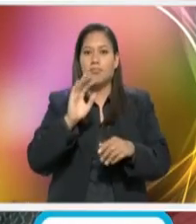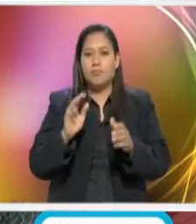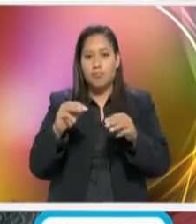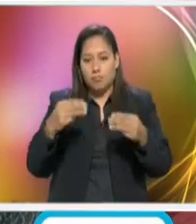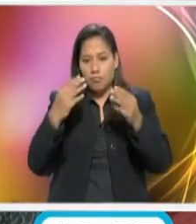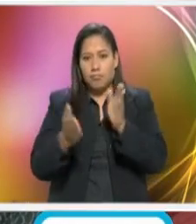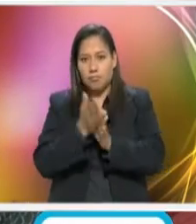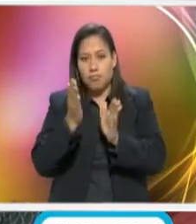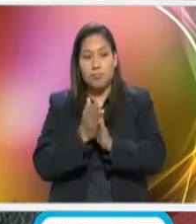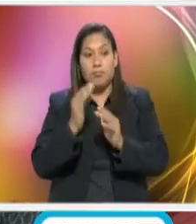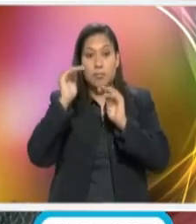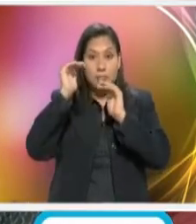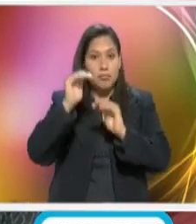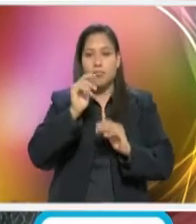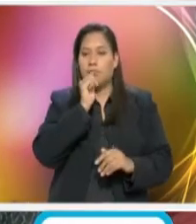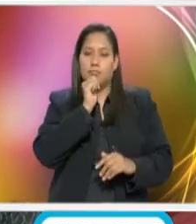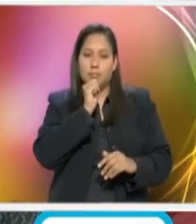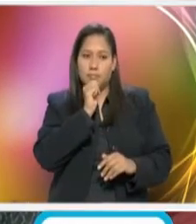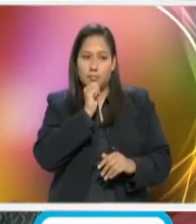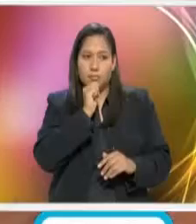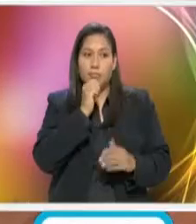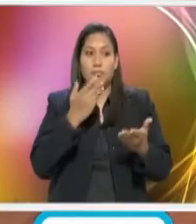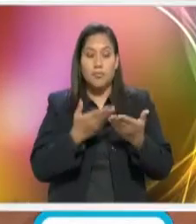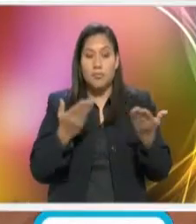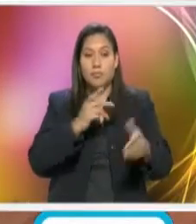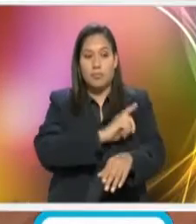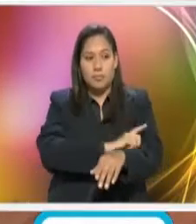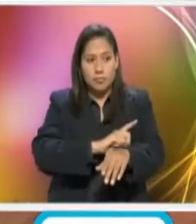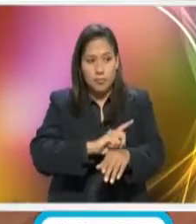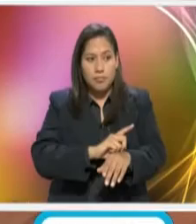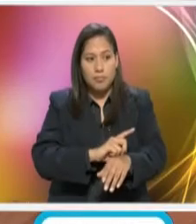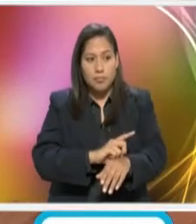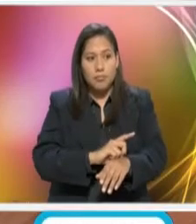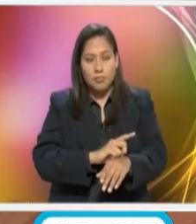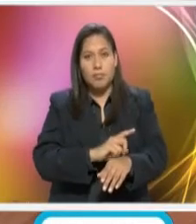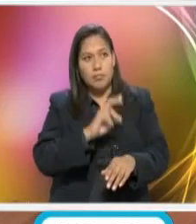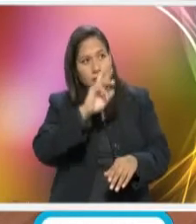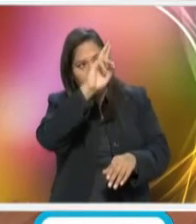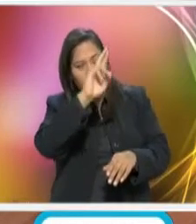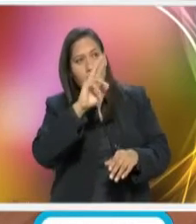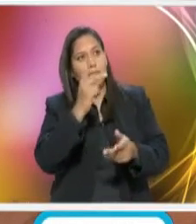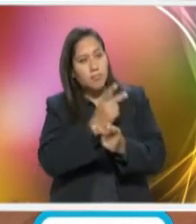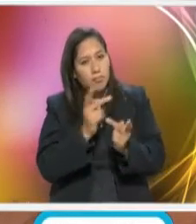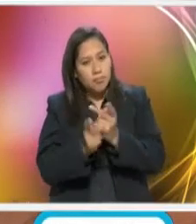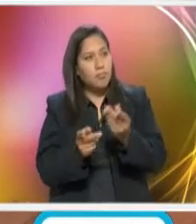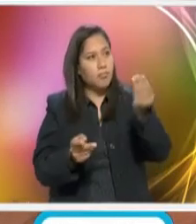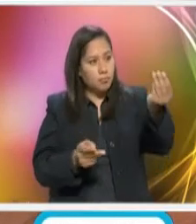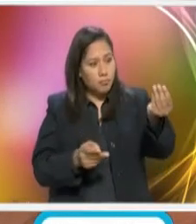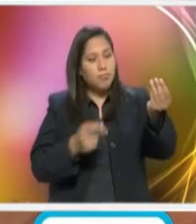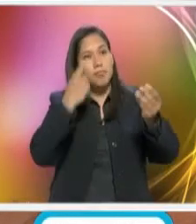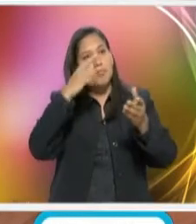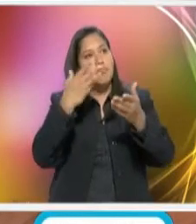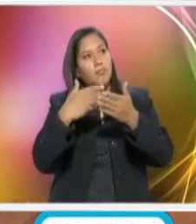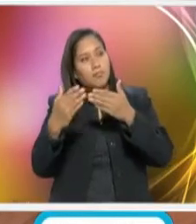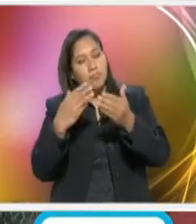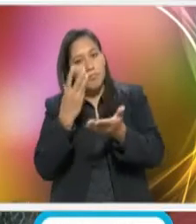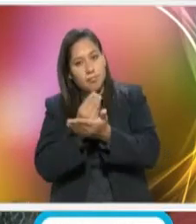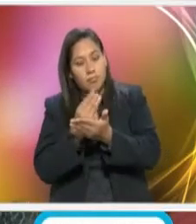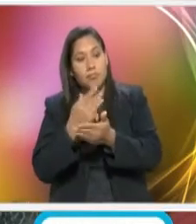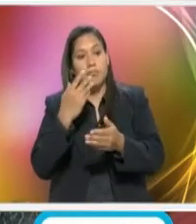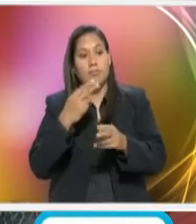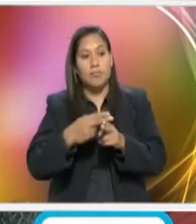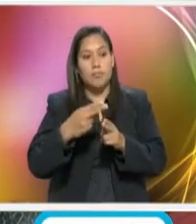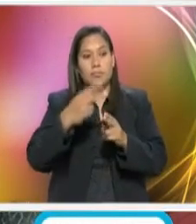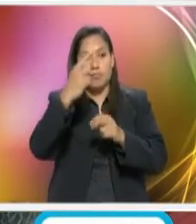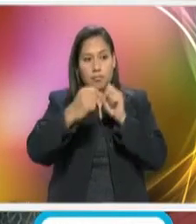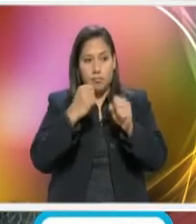No tenemos un límite. Actualmente las delegaciones nos están incluyendo sus proyectos para modernizar y será hasta el año que